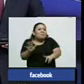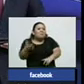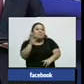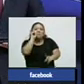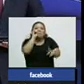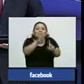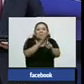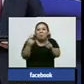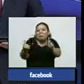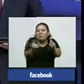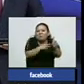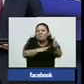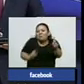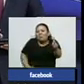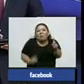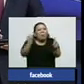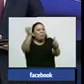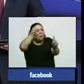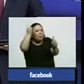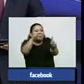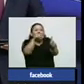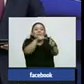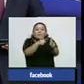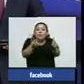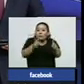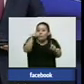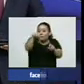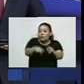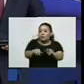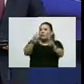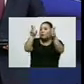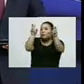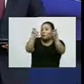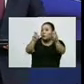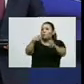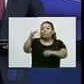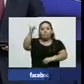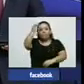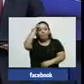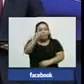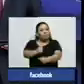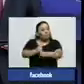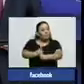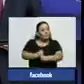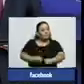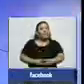ciudadanos sobre todo lo que ha estado aconteciendo en este tema que es tan sensible, la seguridad?